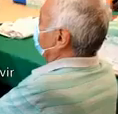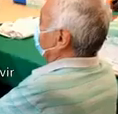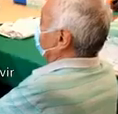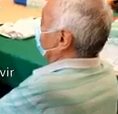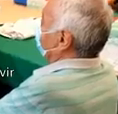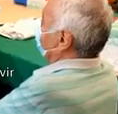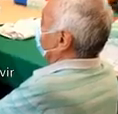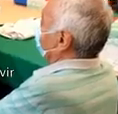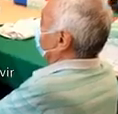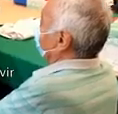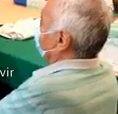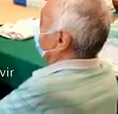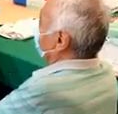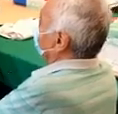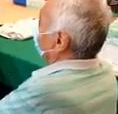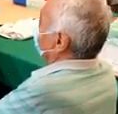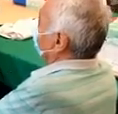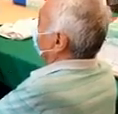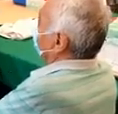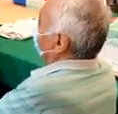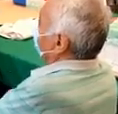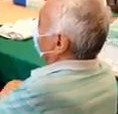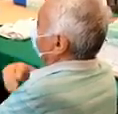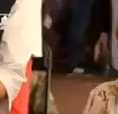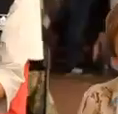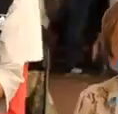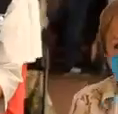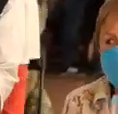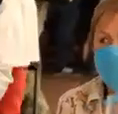qué vivir y mucho que hacer todavía.